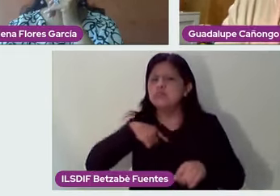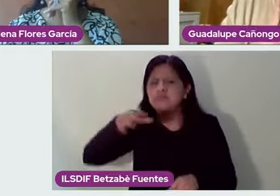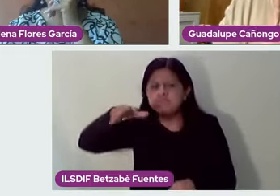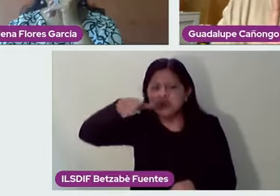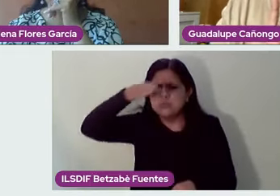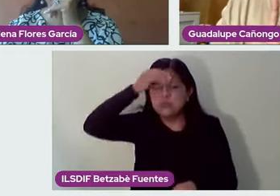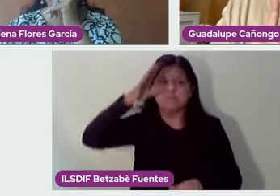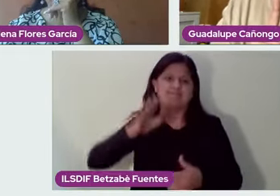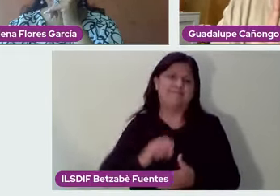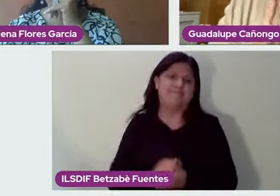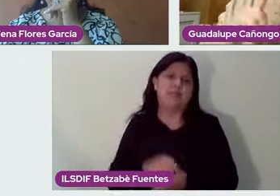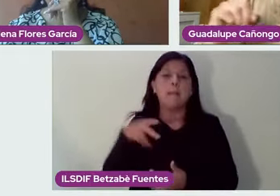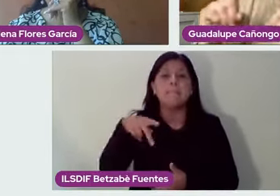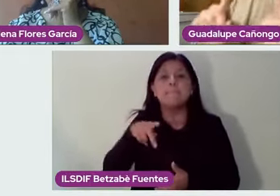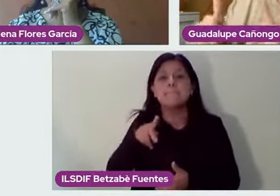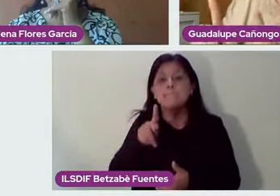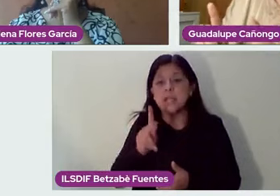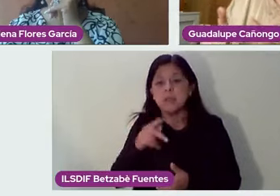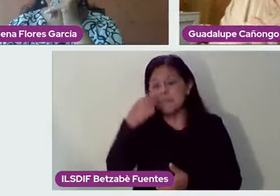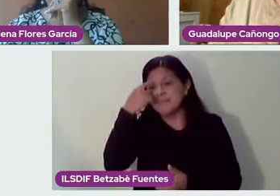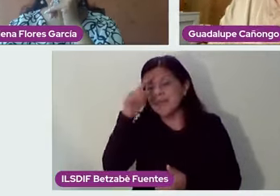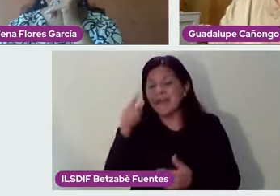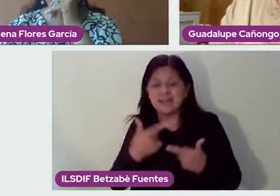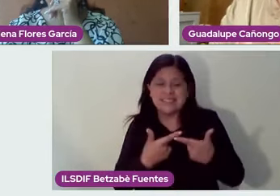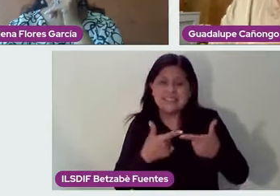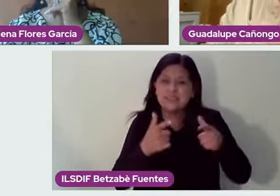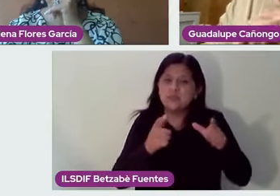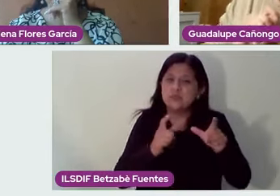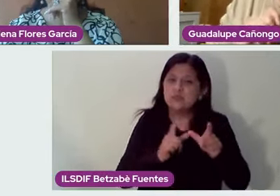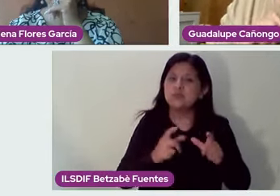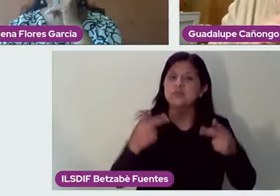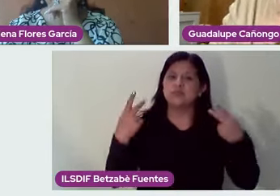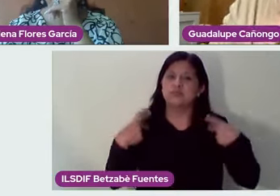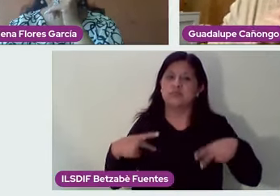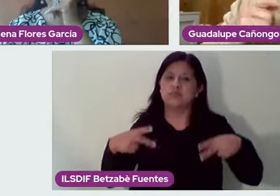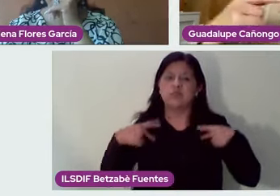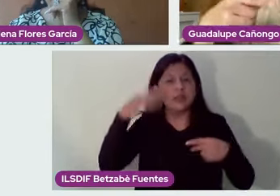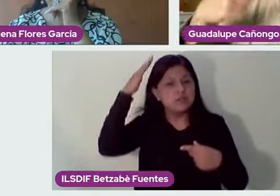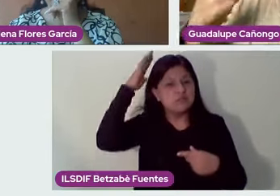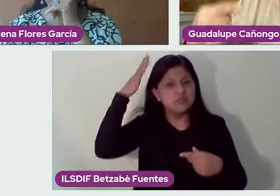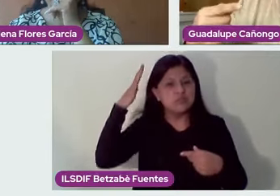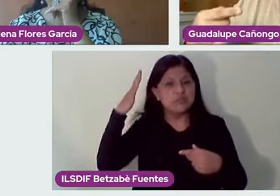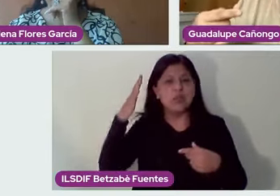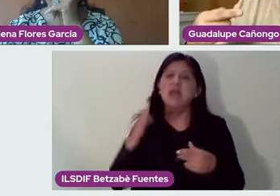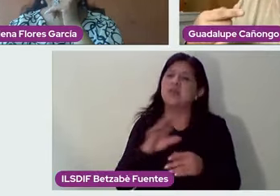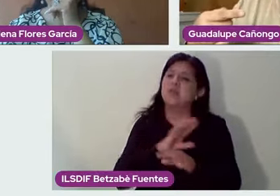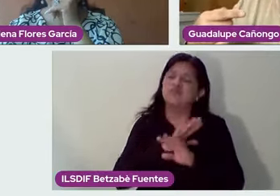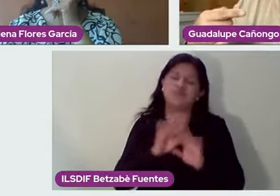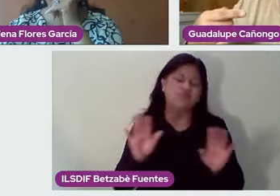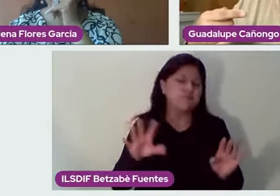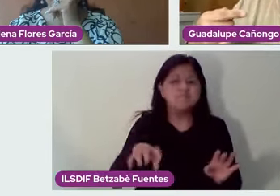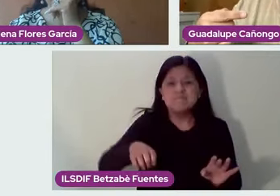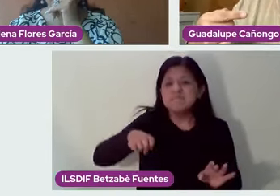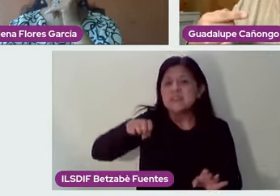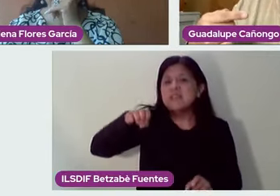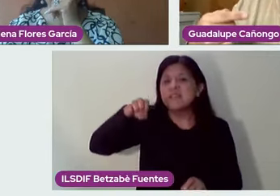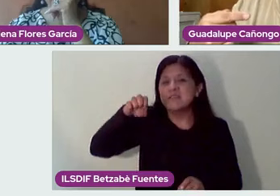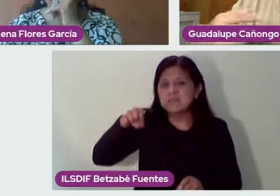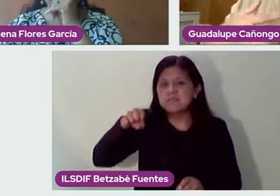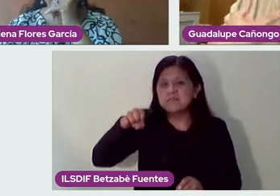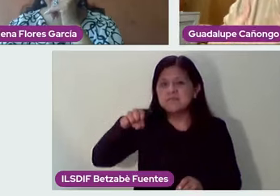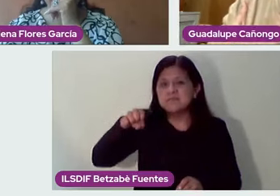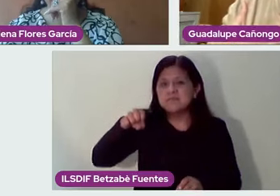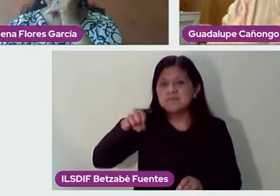ocurre, desafortunadamente, con el grupo de personas mayores. ¿Por qué? Porque ahí nos enfrentamos con otra cuestión